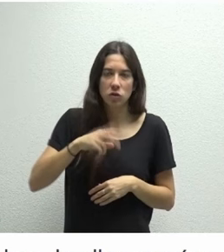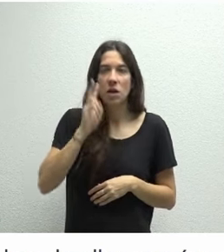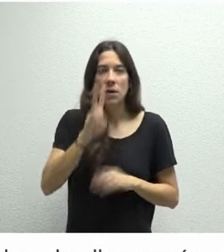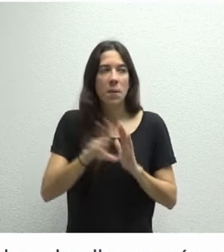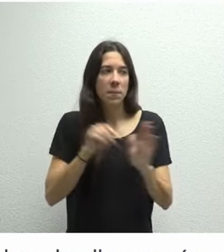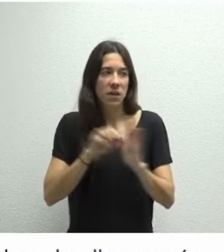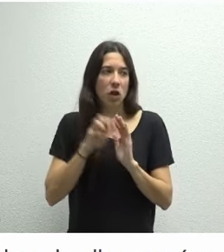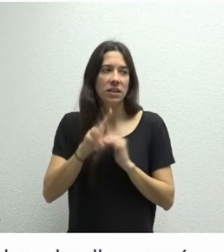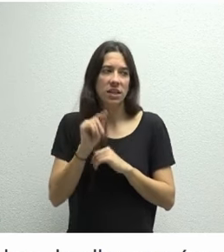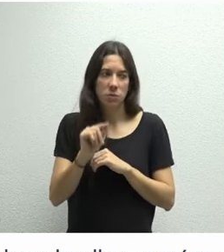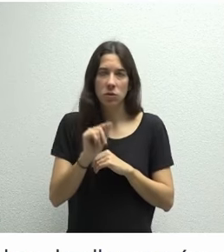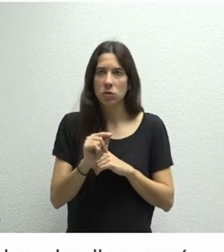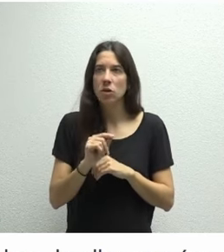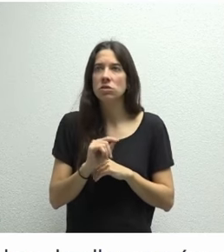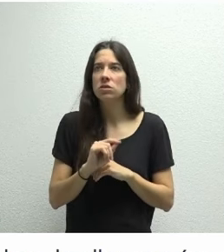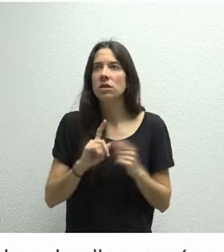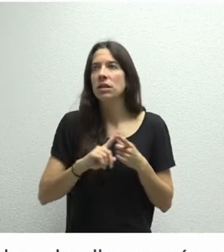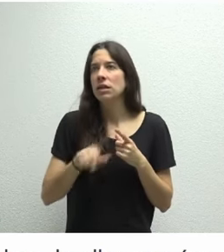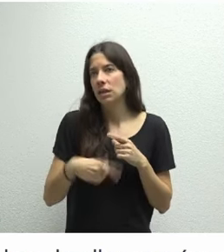y